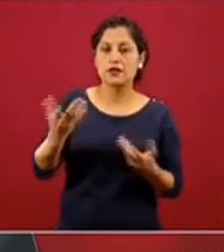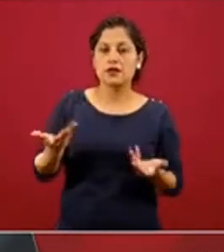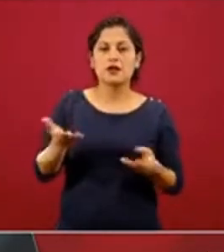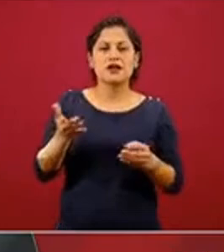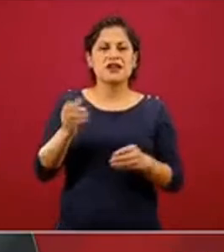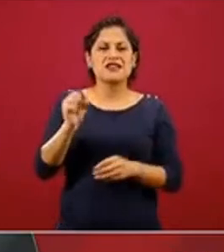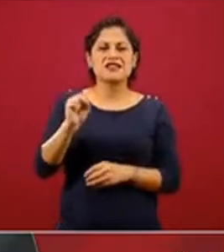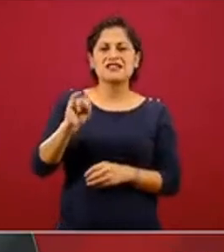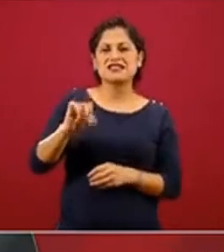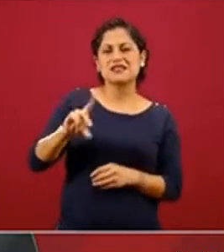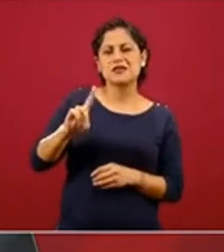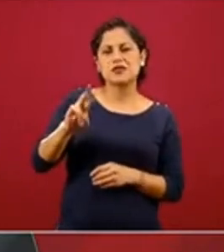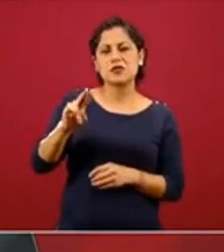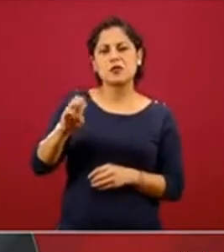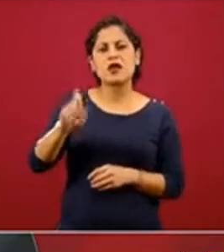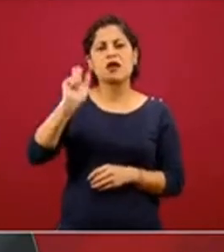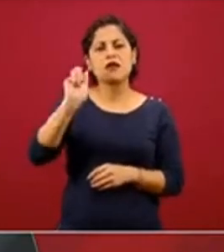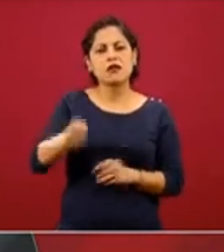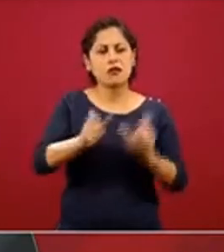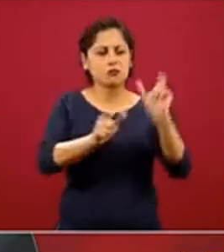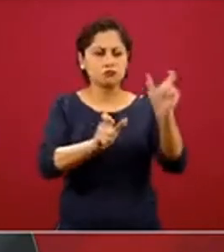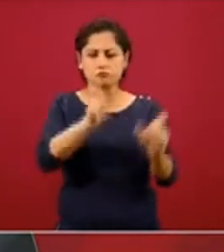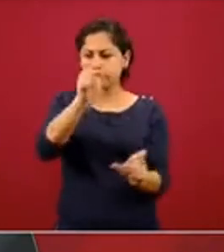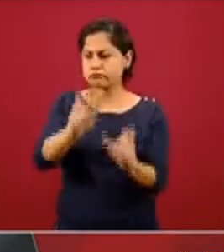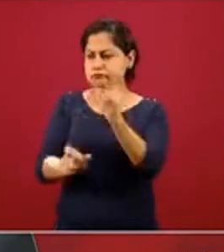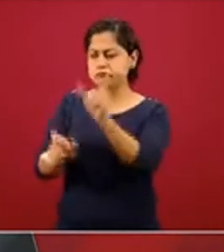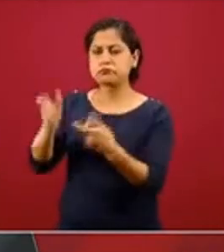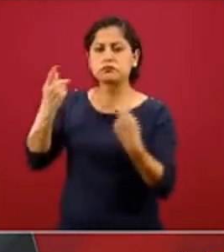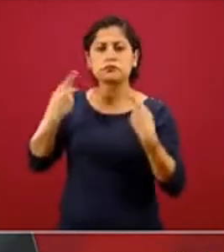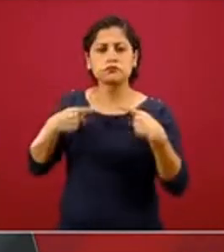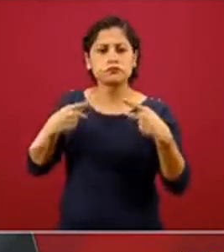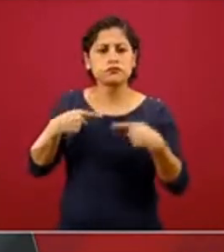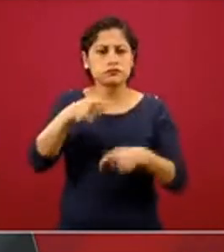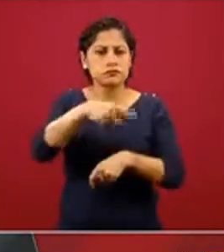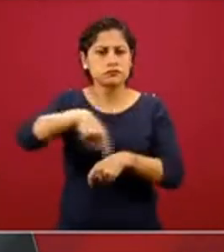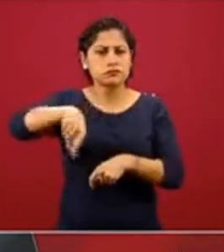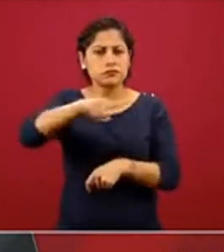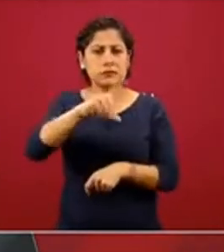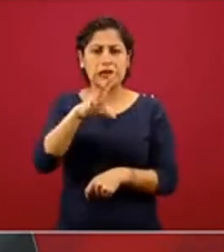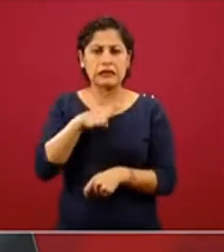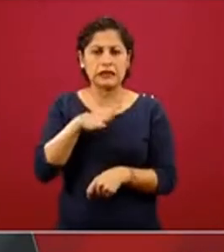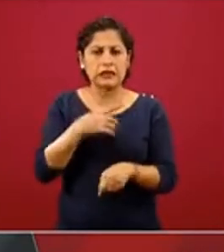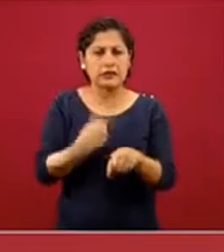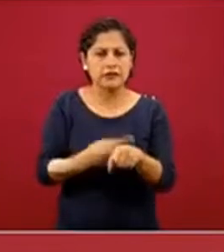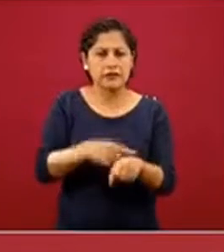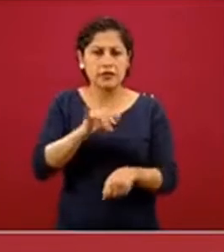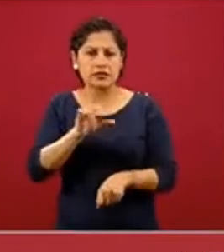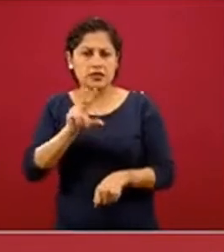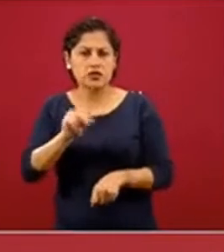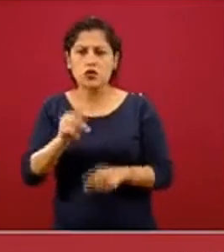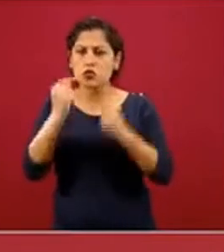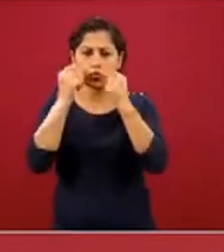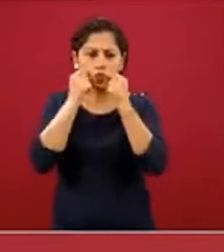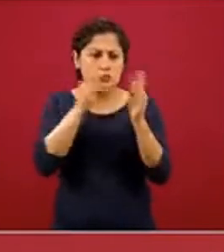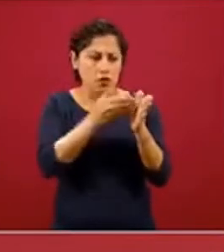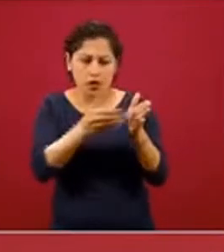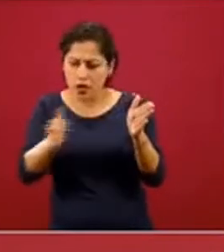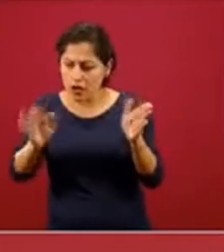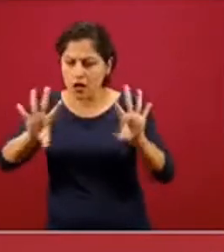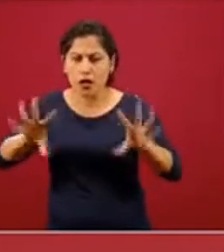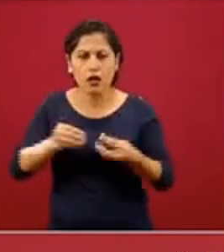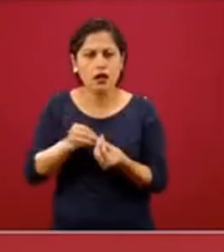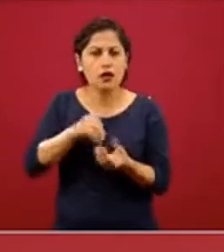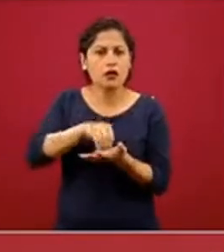médica, clínica de las personas, independientemente de que tengan o no la confirmación. Entonces nos permite anticiparnos. Además de que